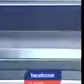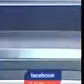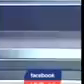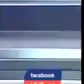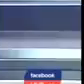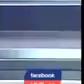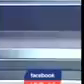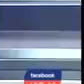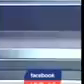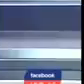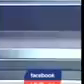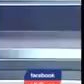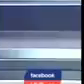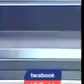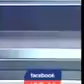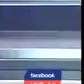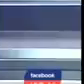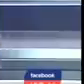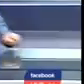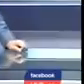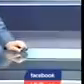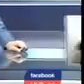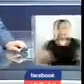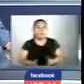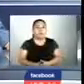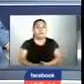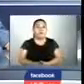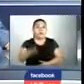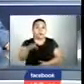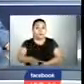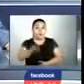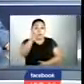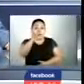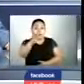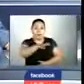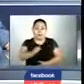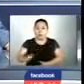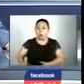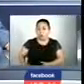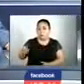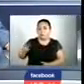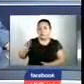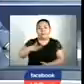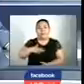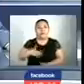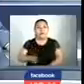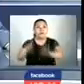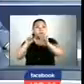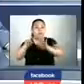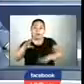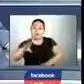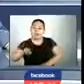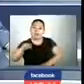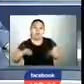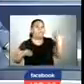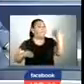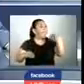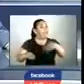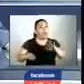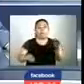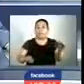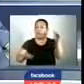Se informa con Noticiero Hechos y le contamos rápidamente, El Salvador va a contar con al menos seis perros que han sido entrenados bajo el método ARCON.